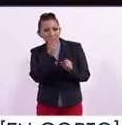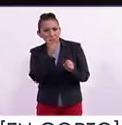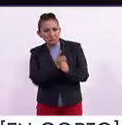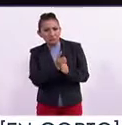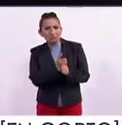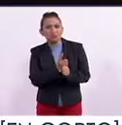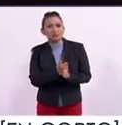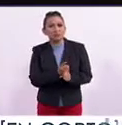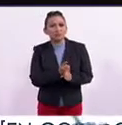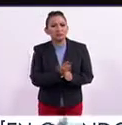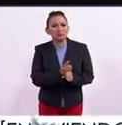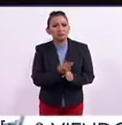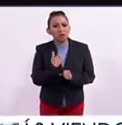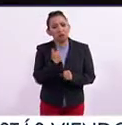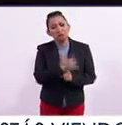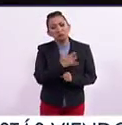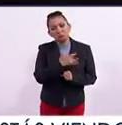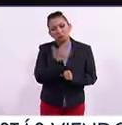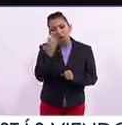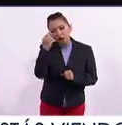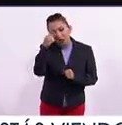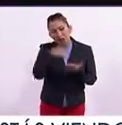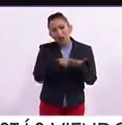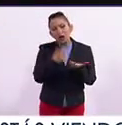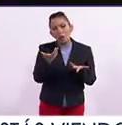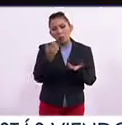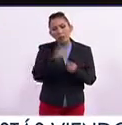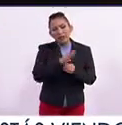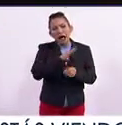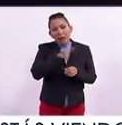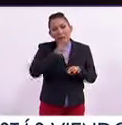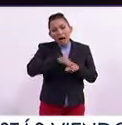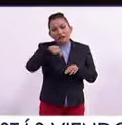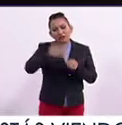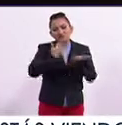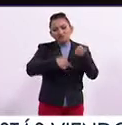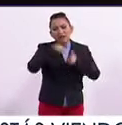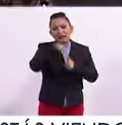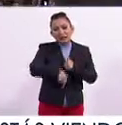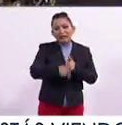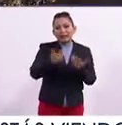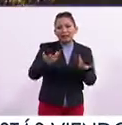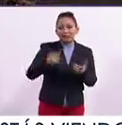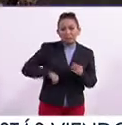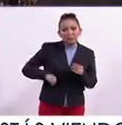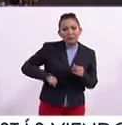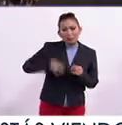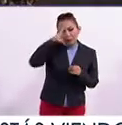me pareció que tenía más oportunidades de destacar, de hacer algo interesante aquí.